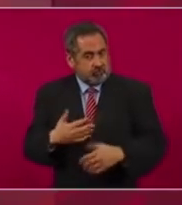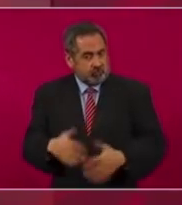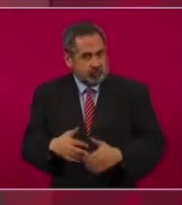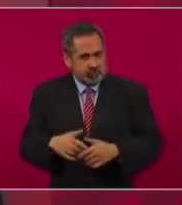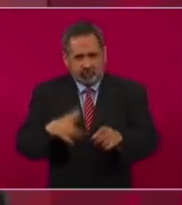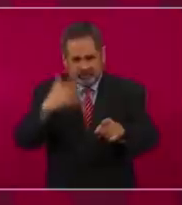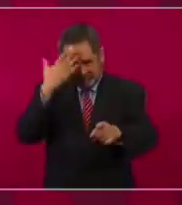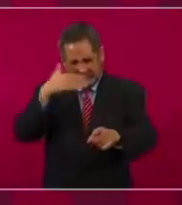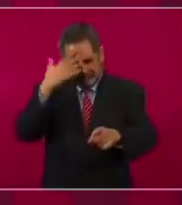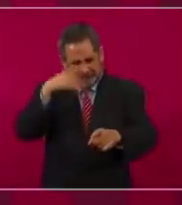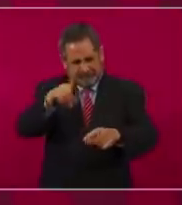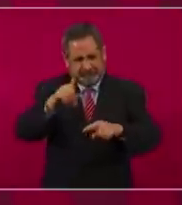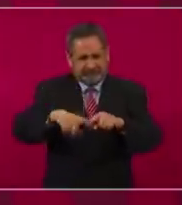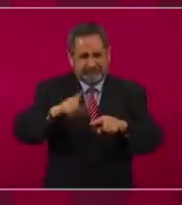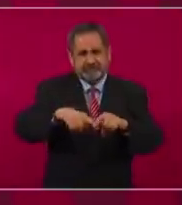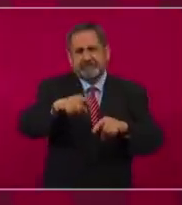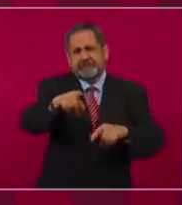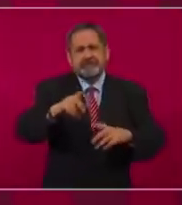¿Saben quién